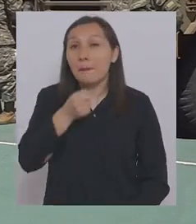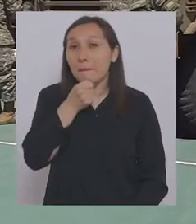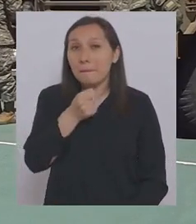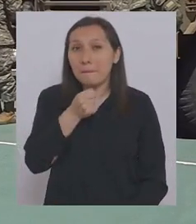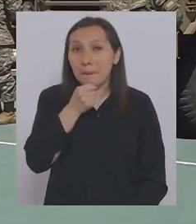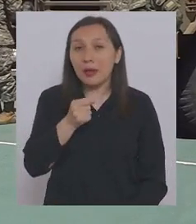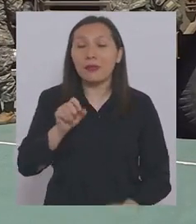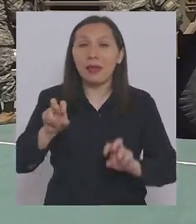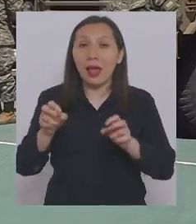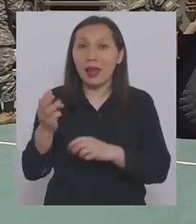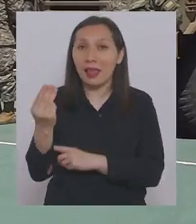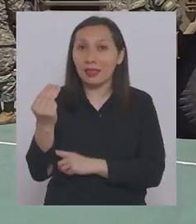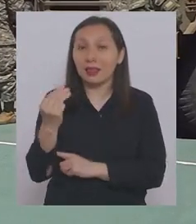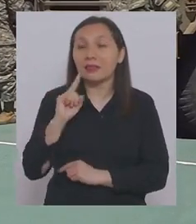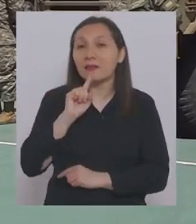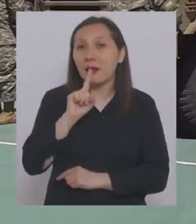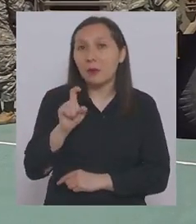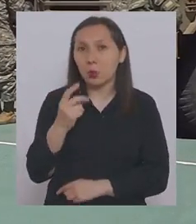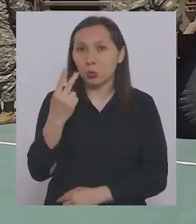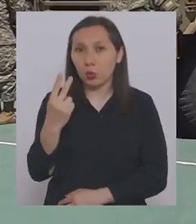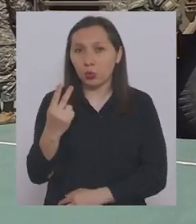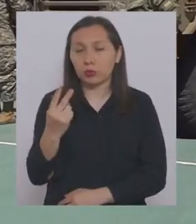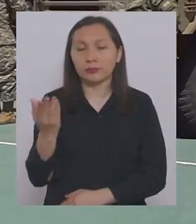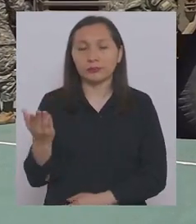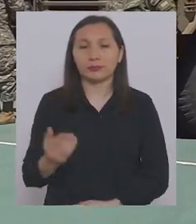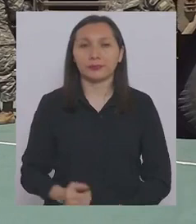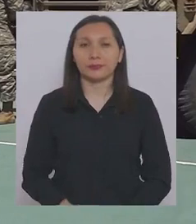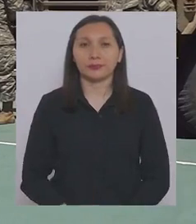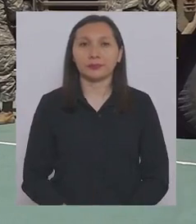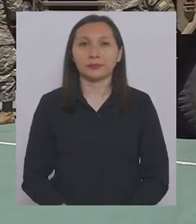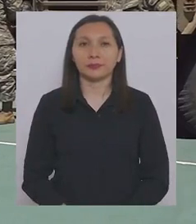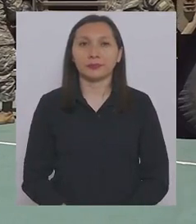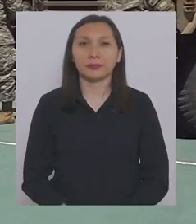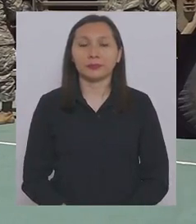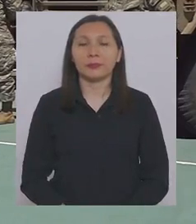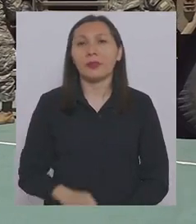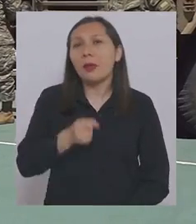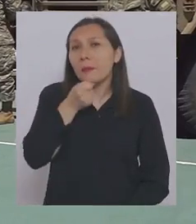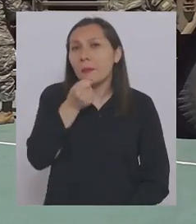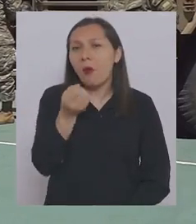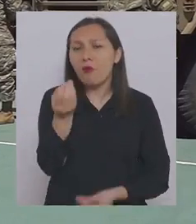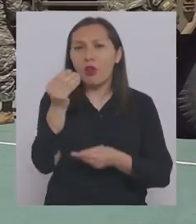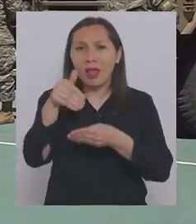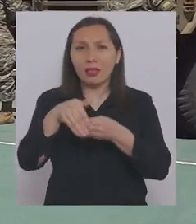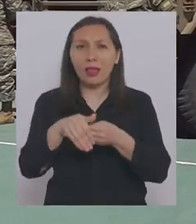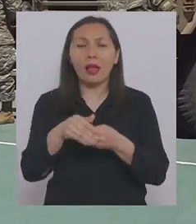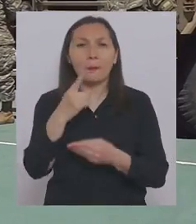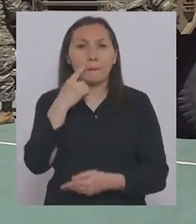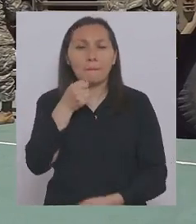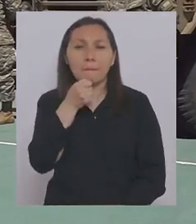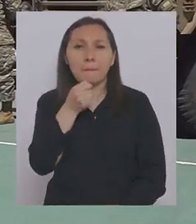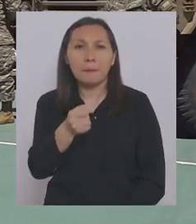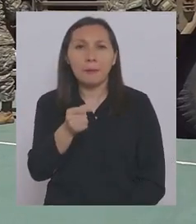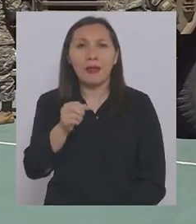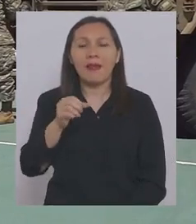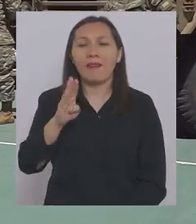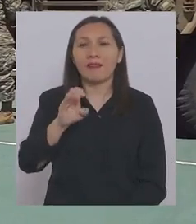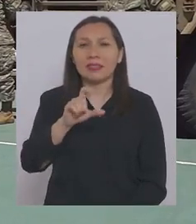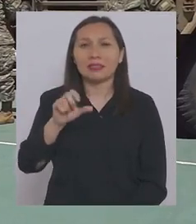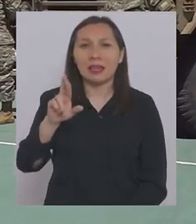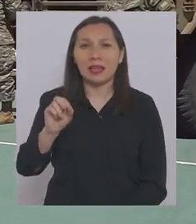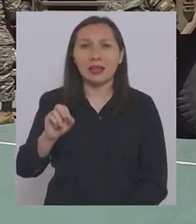Becerra de Canal 13 le realizará dos preguntas, presidente, por acá. Presidente, buenas tardes. Pablo Becerra de Canal